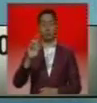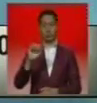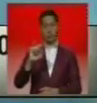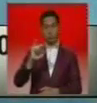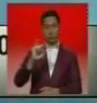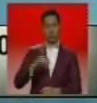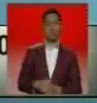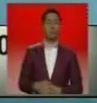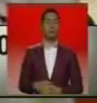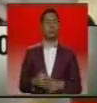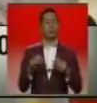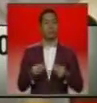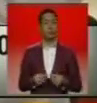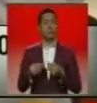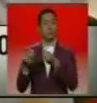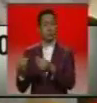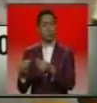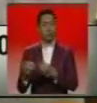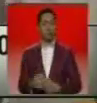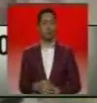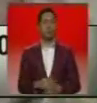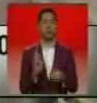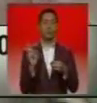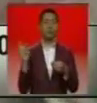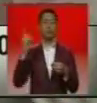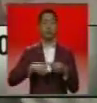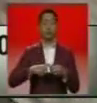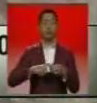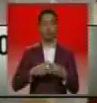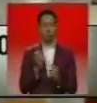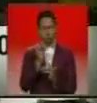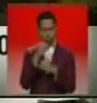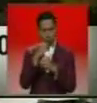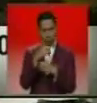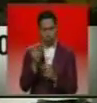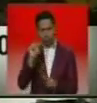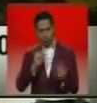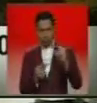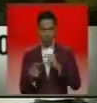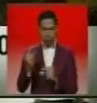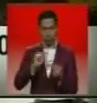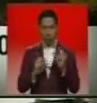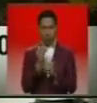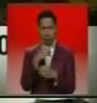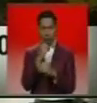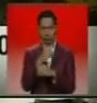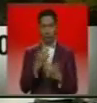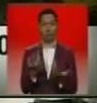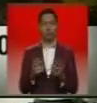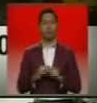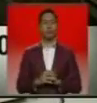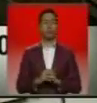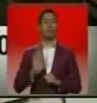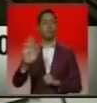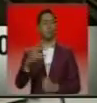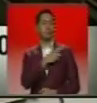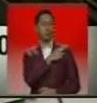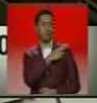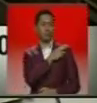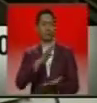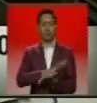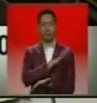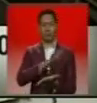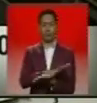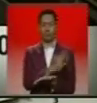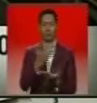una membresía, FabLab, que significa Laboratorio de Fabricación, que se desarrolla en el campus La Prosperina de la Escuela